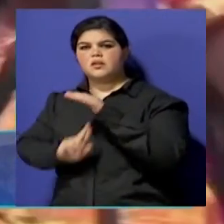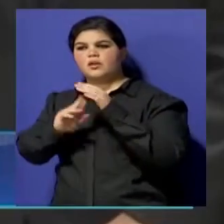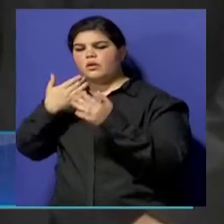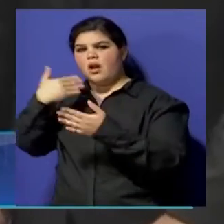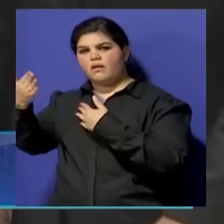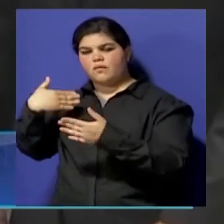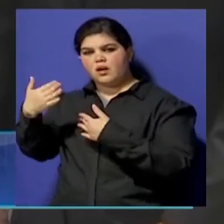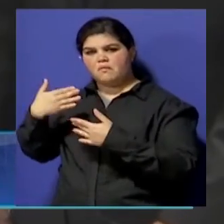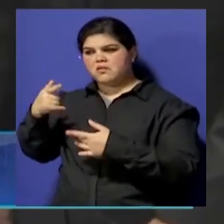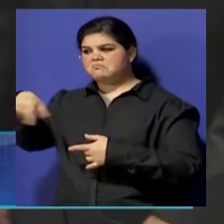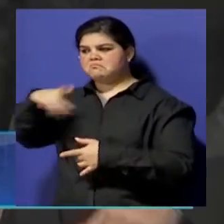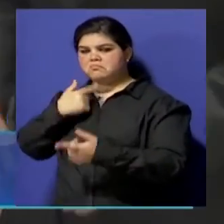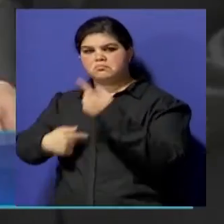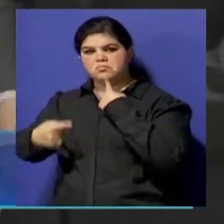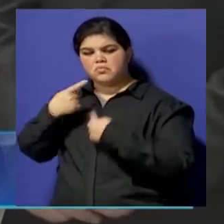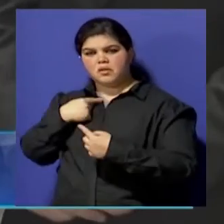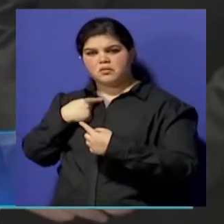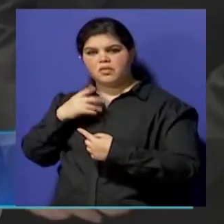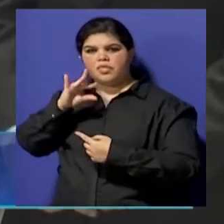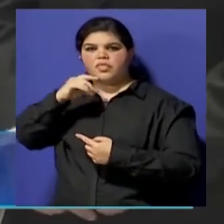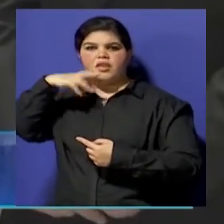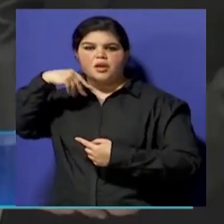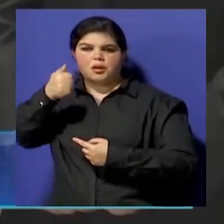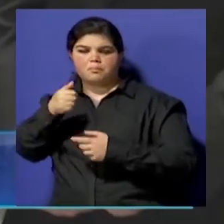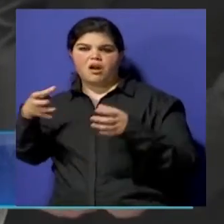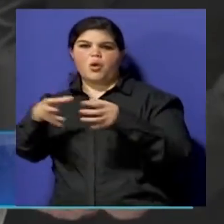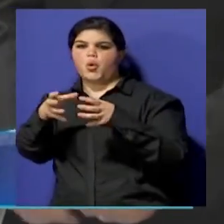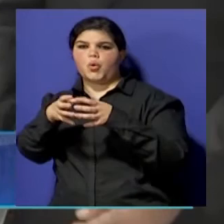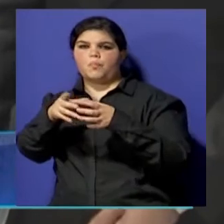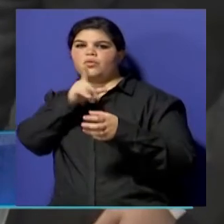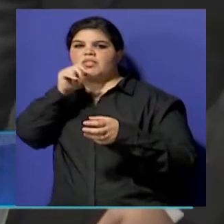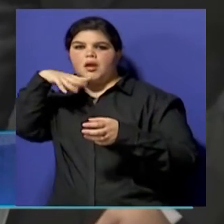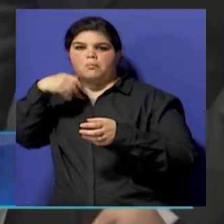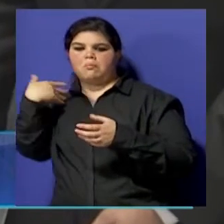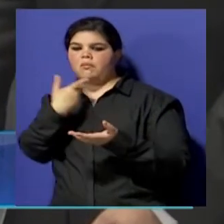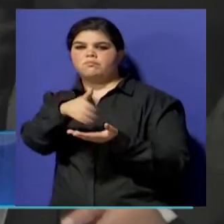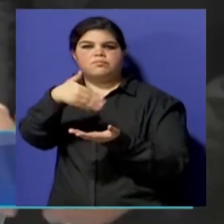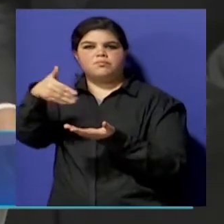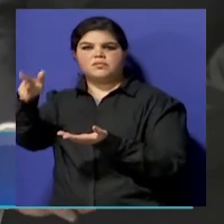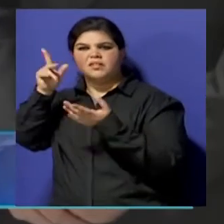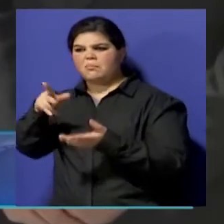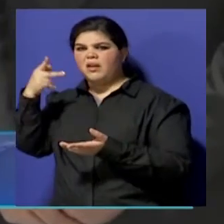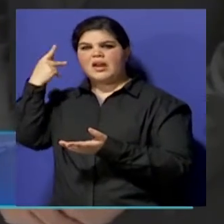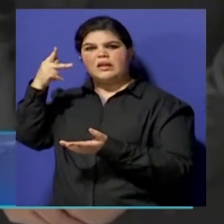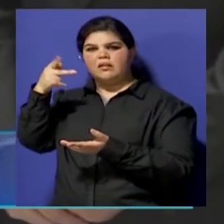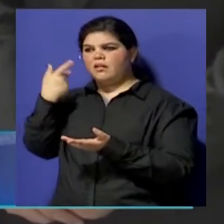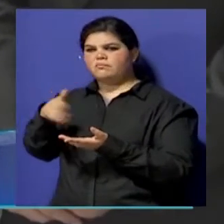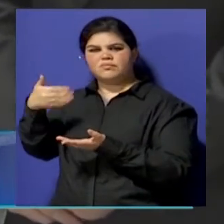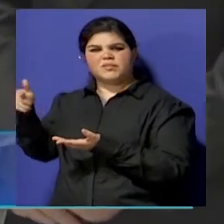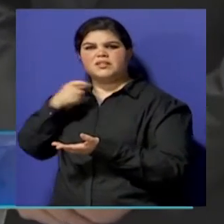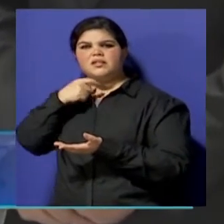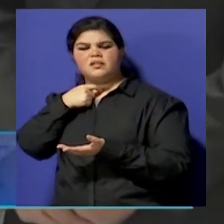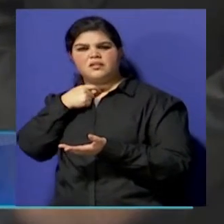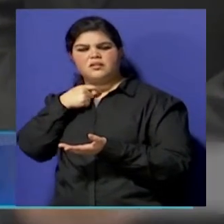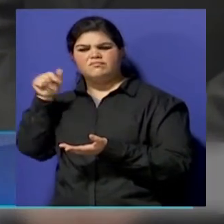nos decían, no, fora Dilma, fora Temer, fora Kirchner, también nos decían. Es como que había